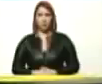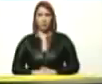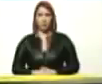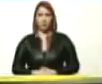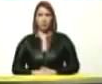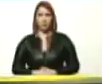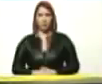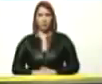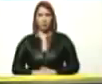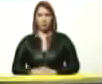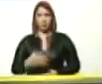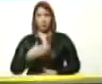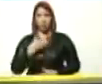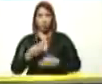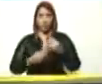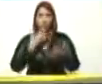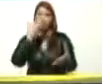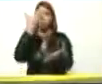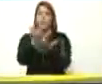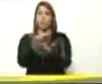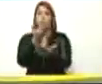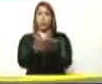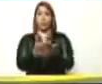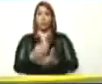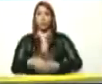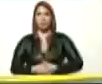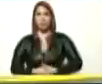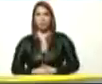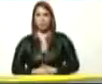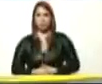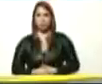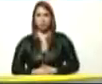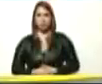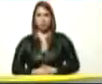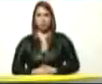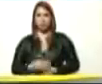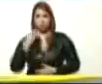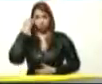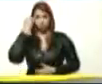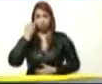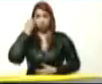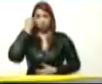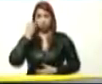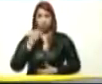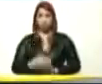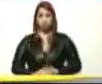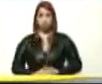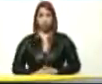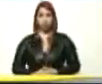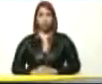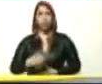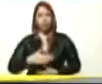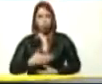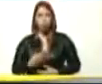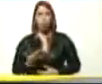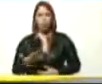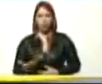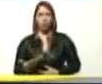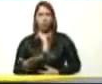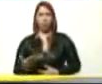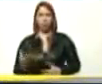yo hice una propuesta, que creo que, puede cuadrar,